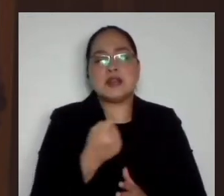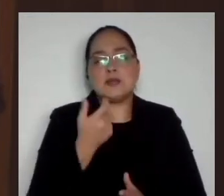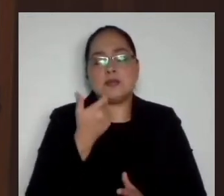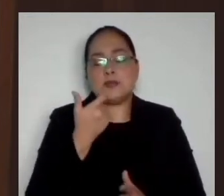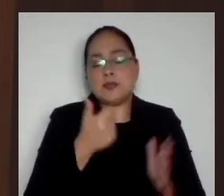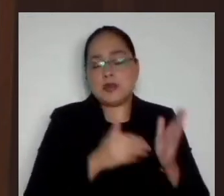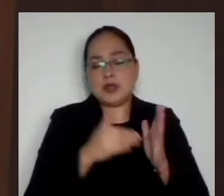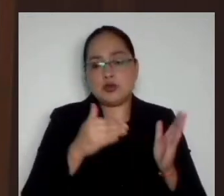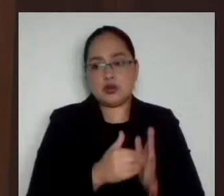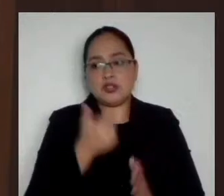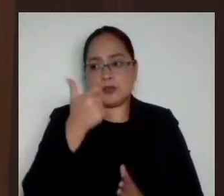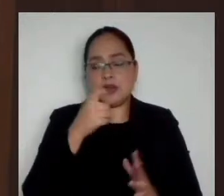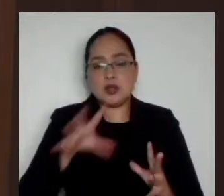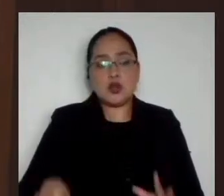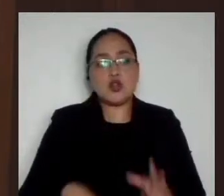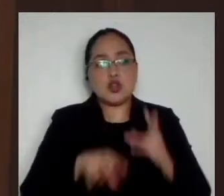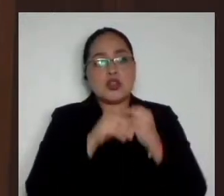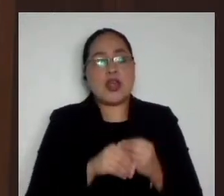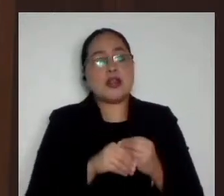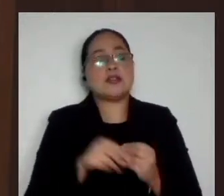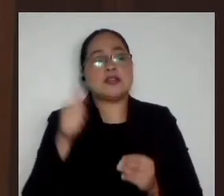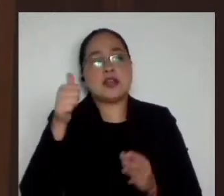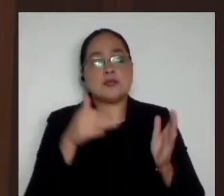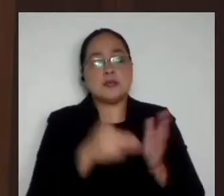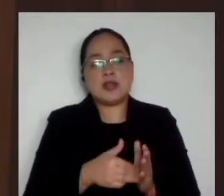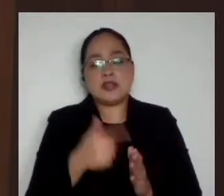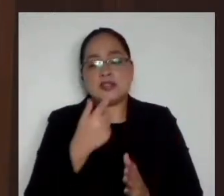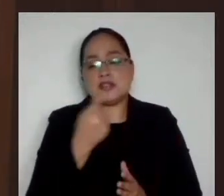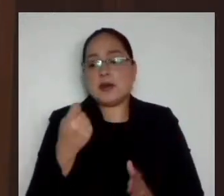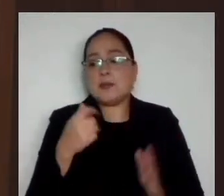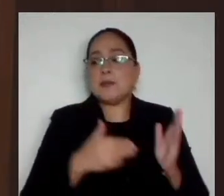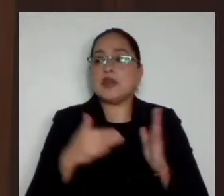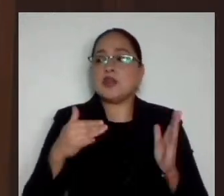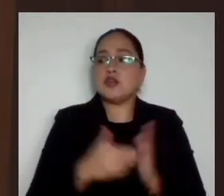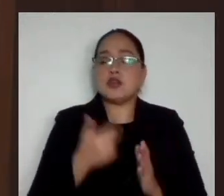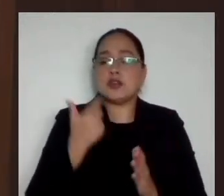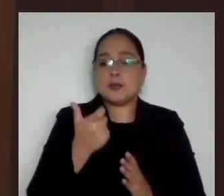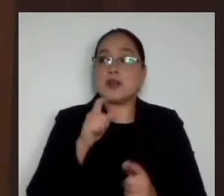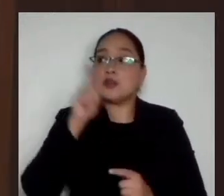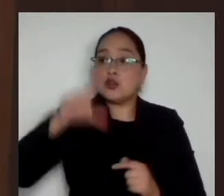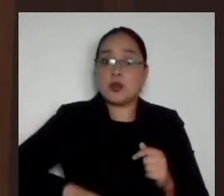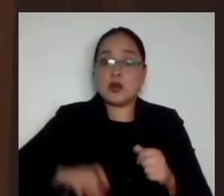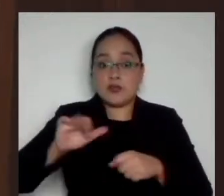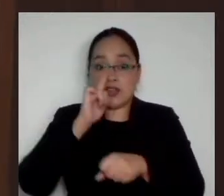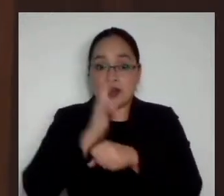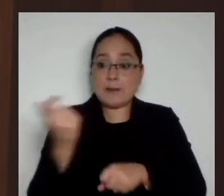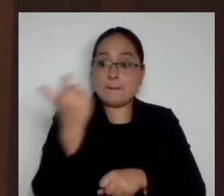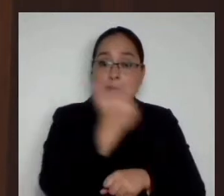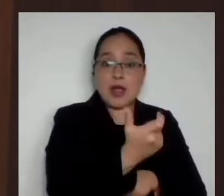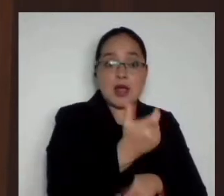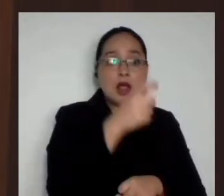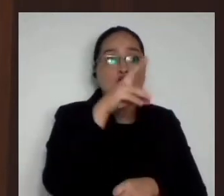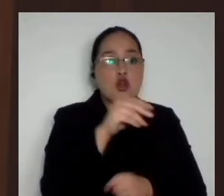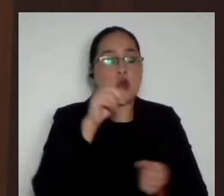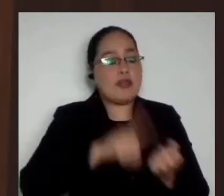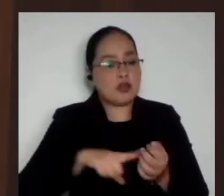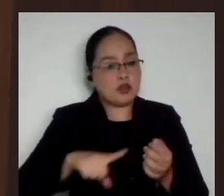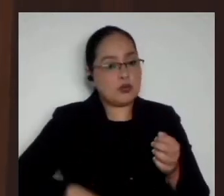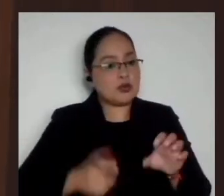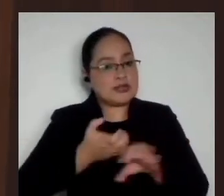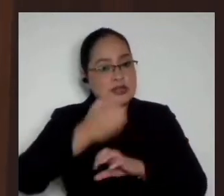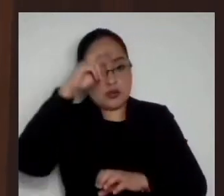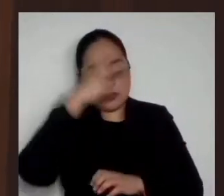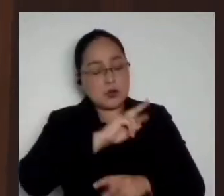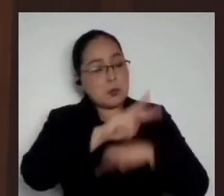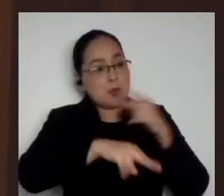pesos para el gobierno federal, que no va a pagar el gobierno federal, lo va a pagar el gobierno del estado, y